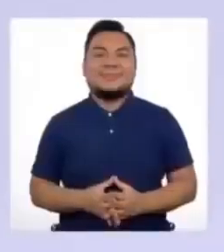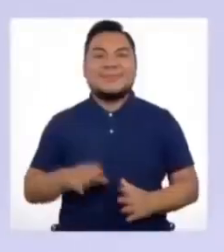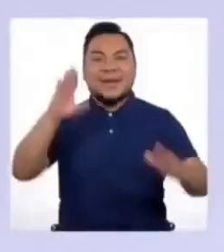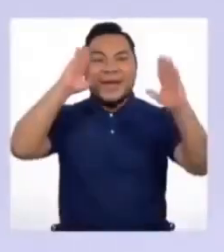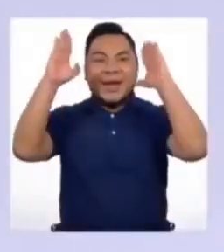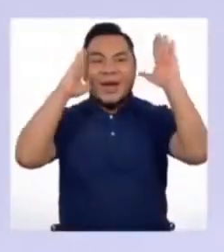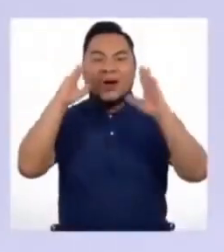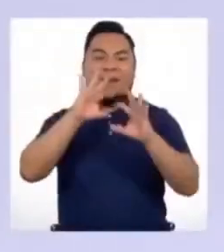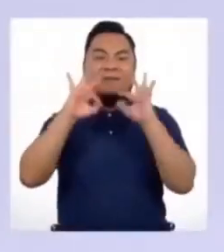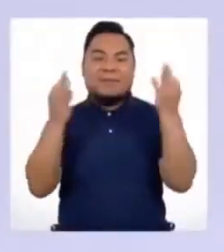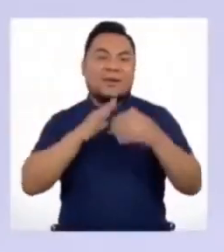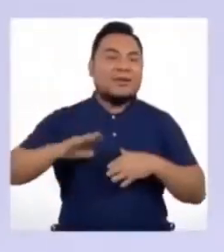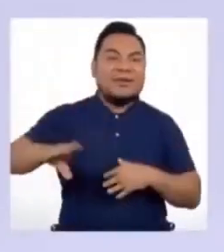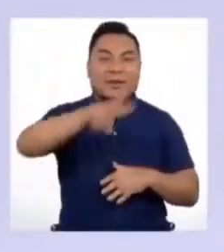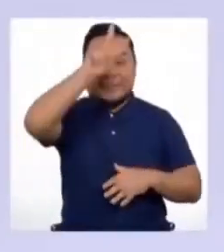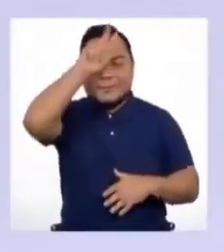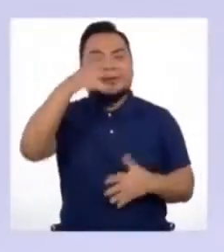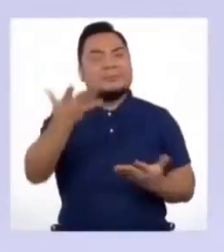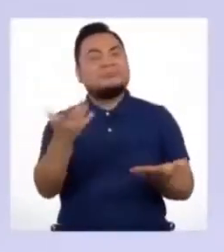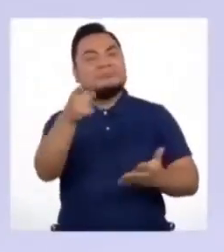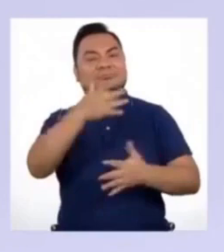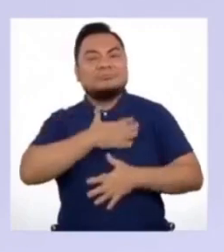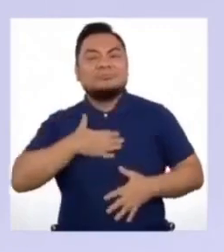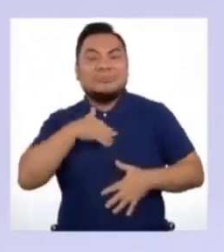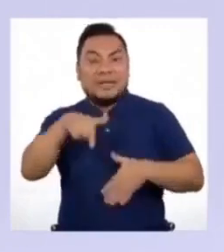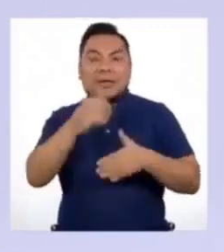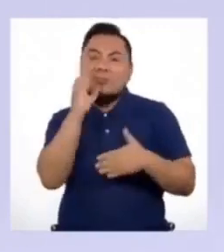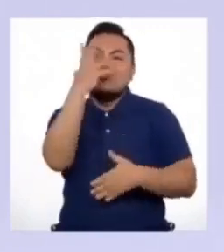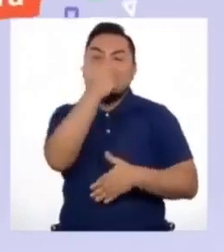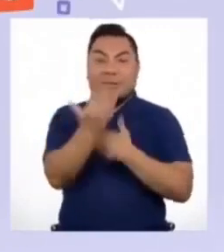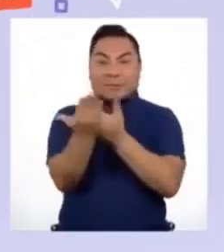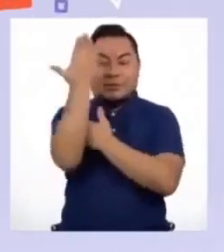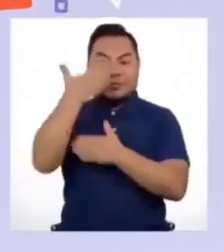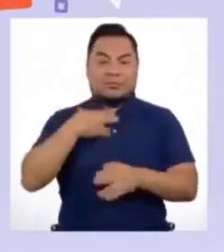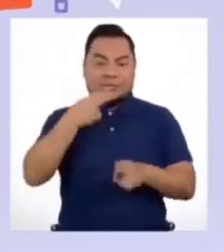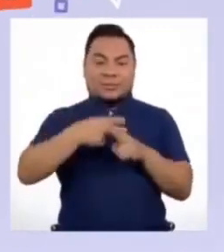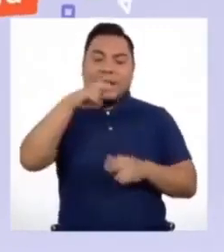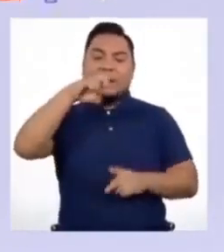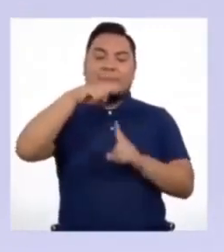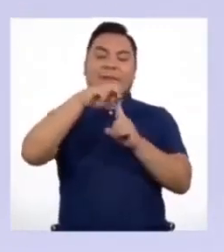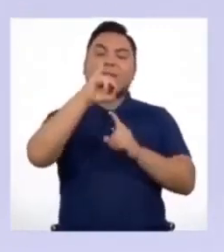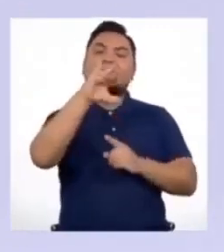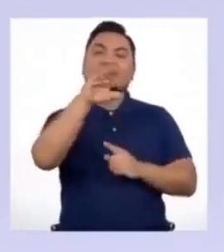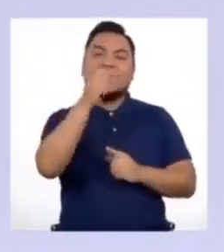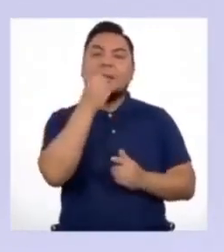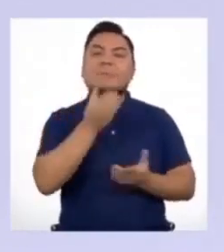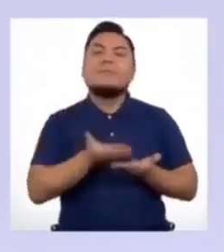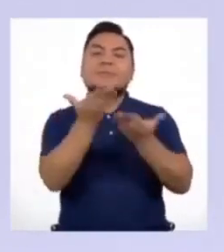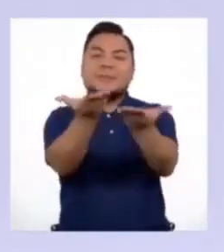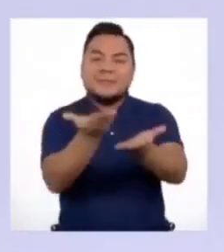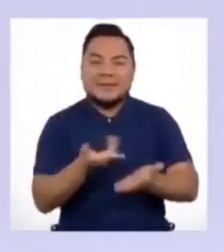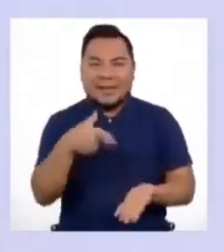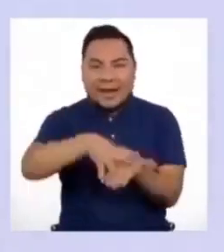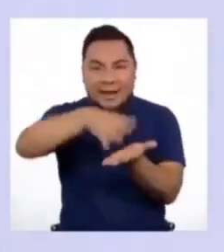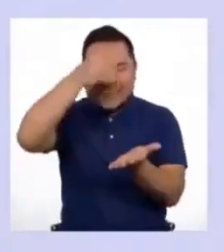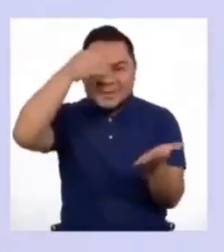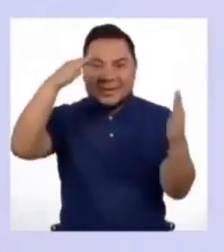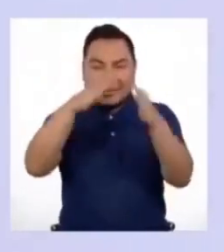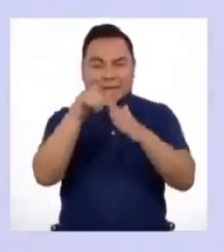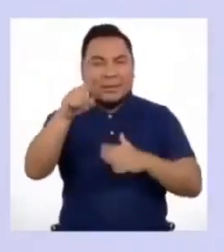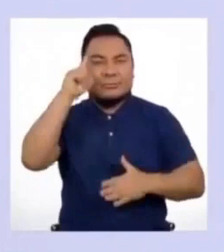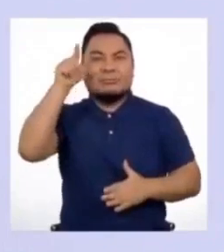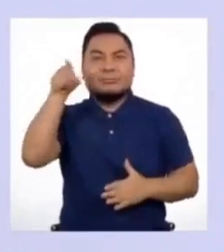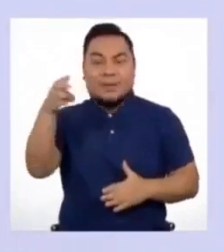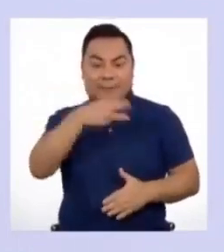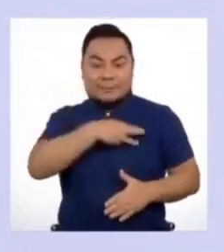Hola familias de todo el Perú, espero que estén teniendo una linda mañana. Yo soy Patricia Barreto y quiero darles la bienvenida a Aprendo en Casa, una iniciativa